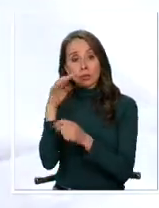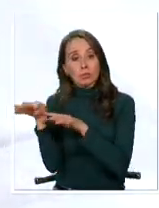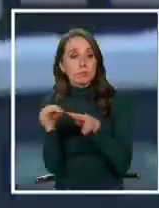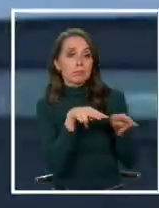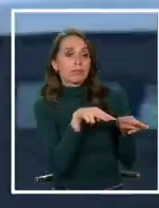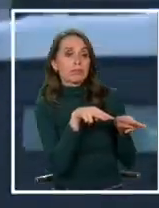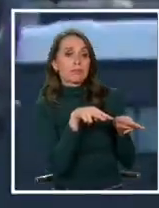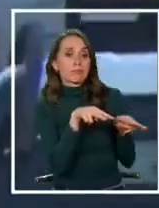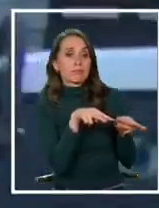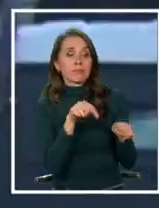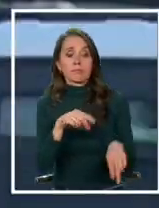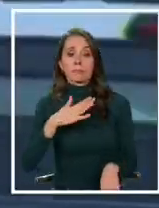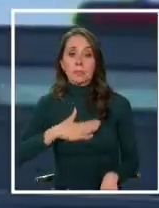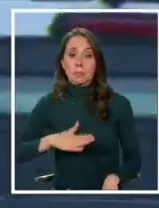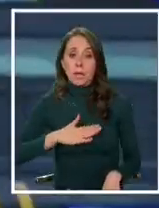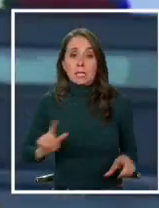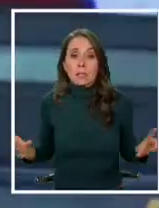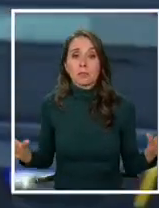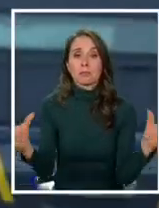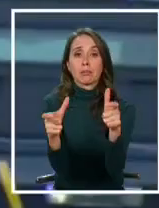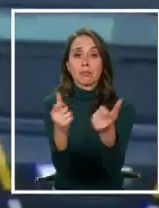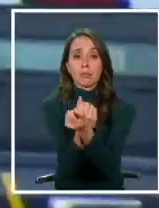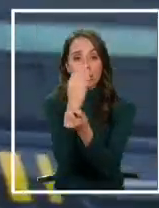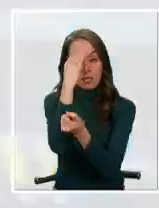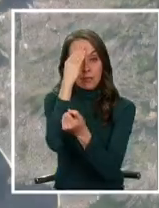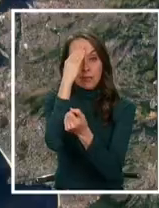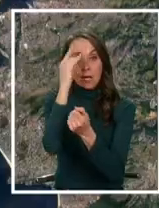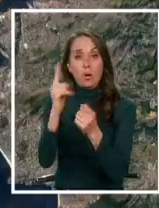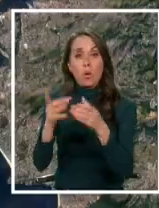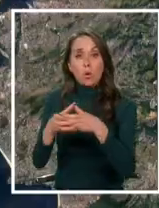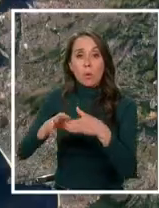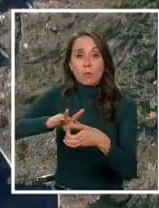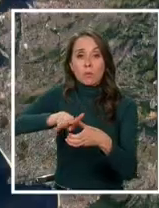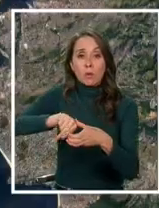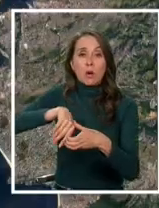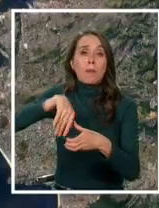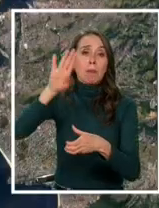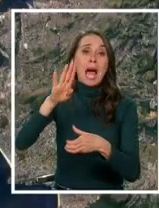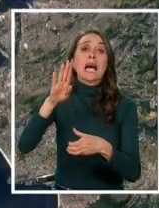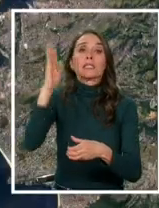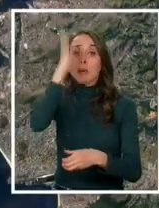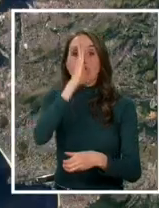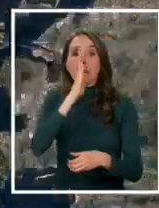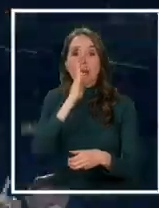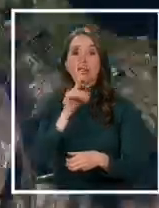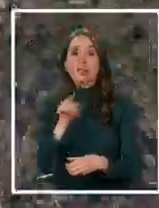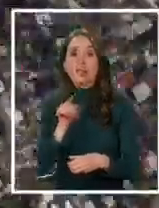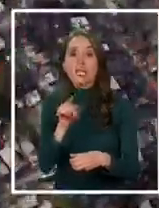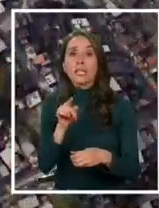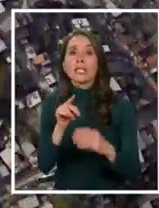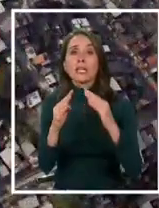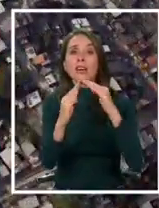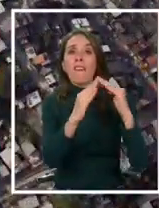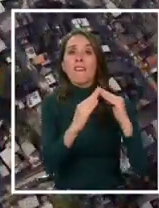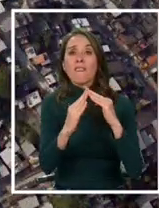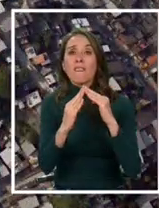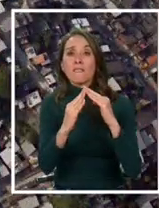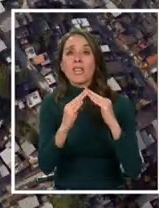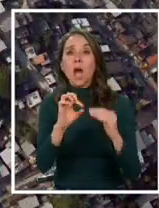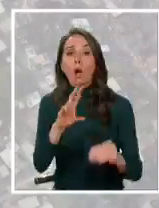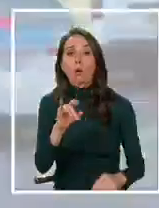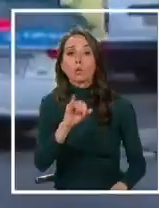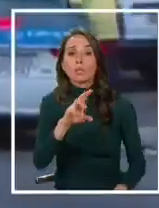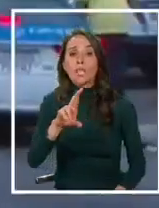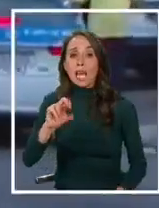mira martes un operativo policial contra una de las bandas criminales más grandes de Brasil se tomó Vila cruceiro Fabela